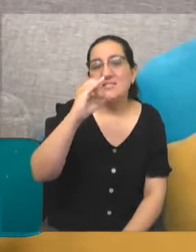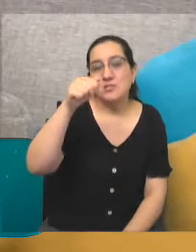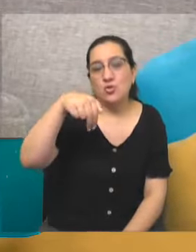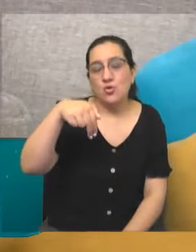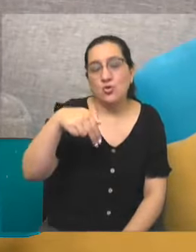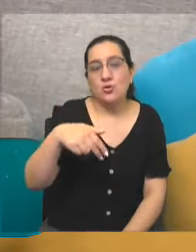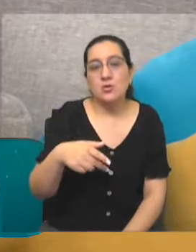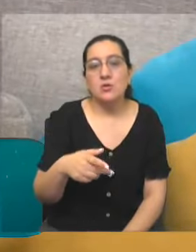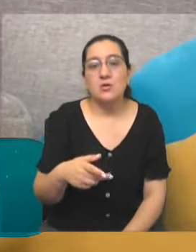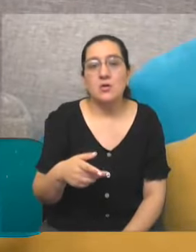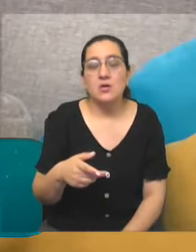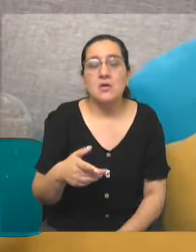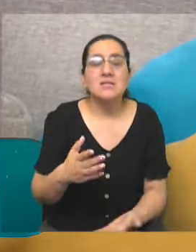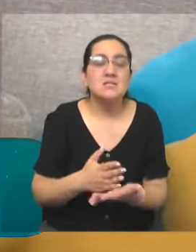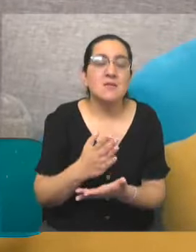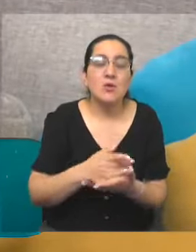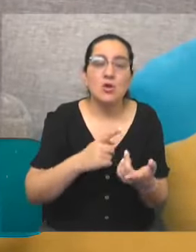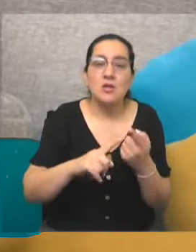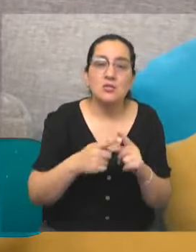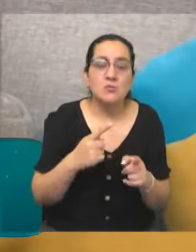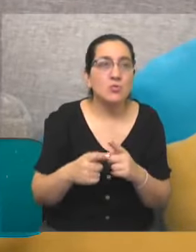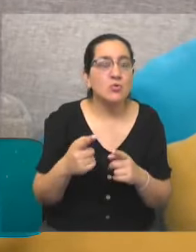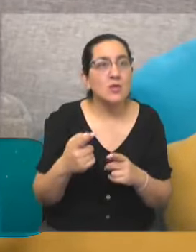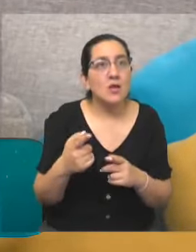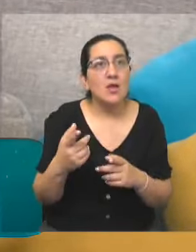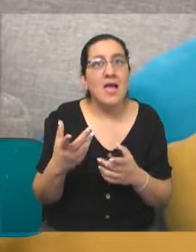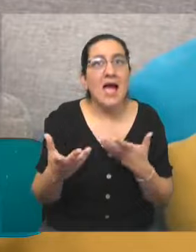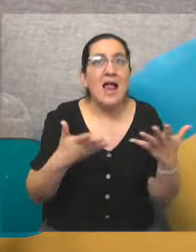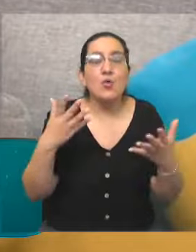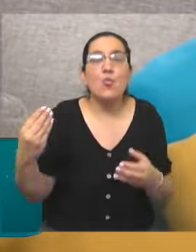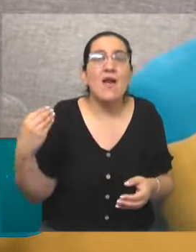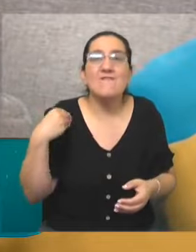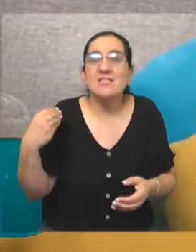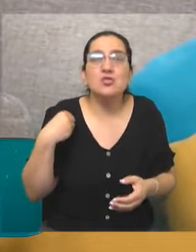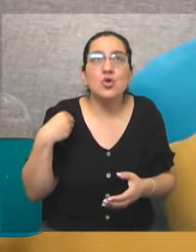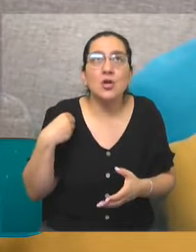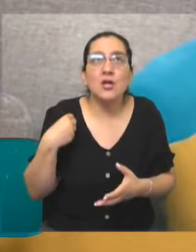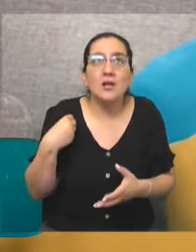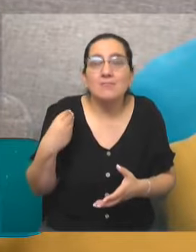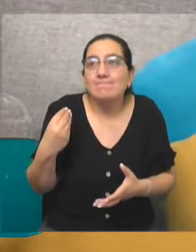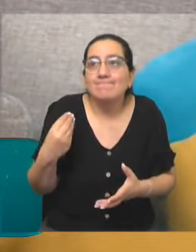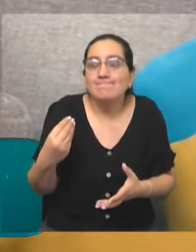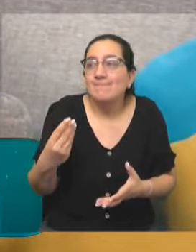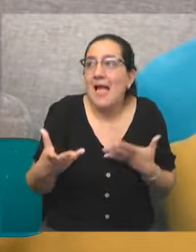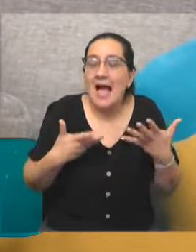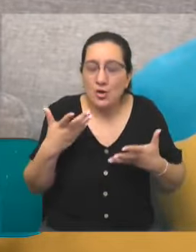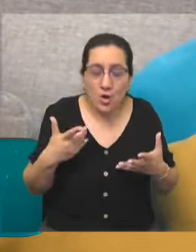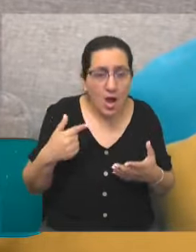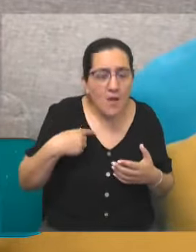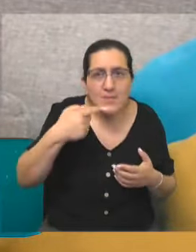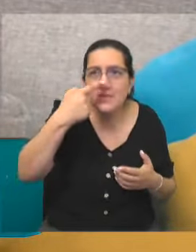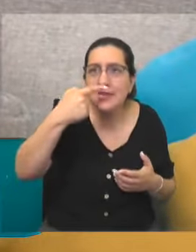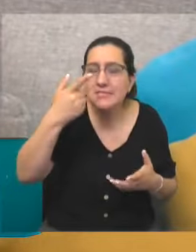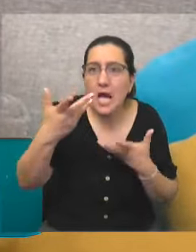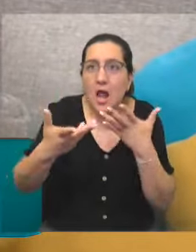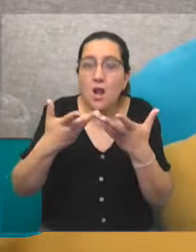Entonces siempre lo asociamos con escuchar el llamado, ver en el interior qué me llama o cuál es ese fuego que me enciende.